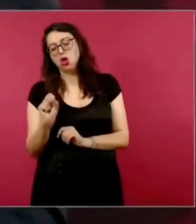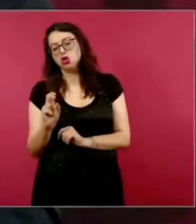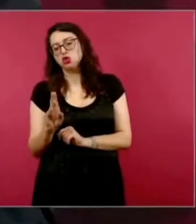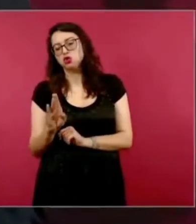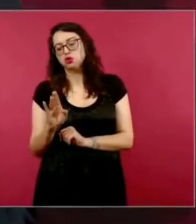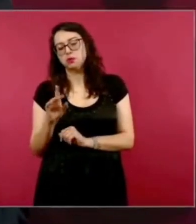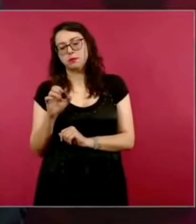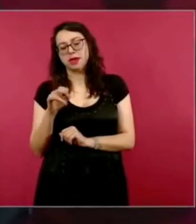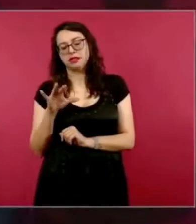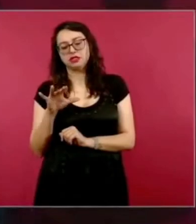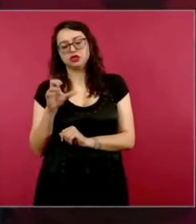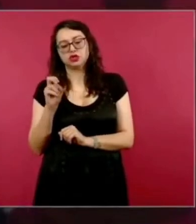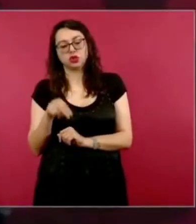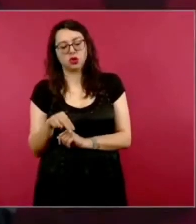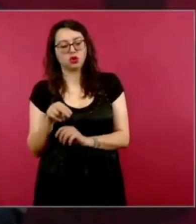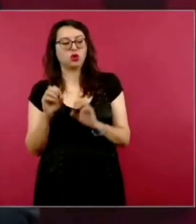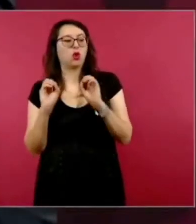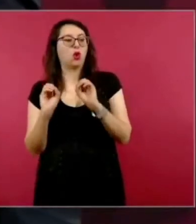Entonces,